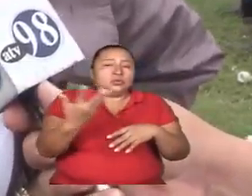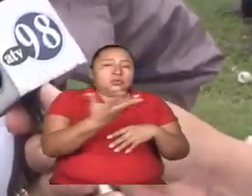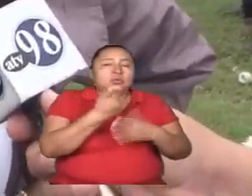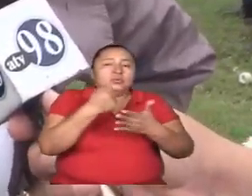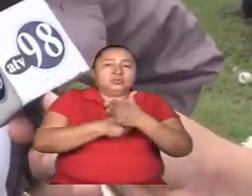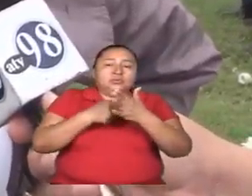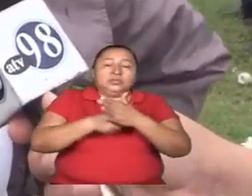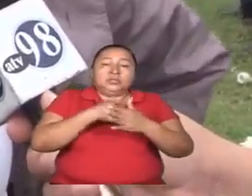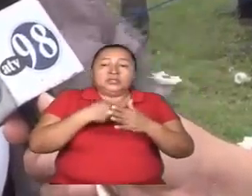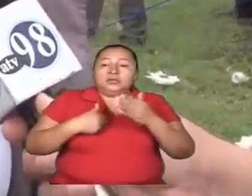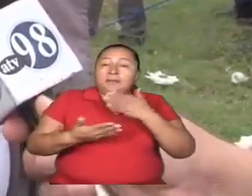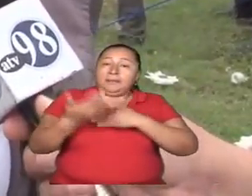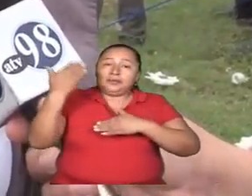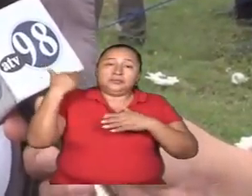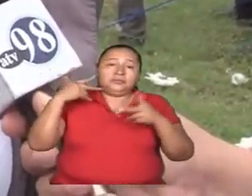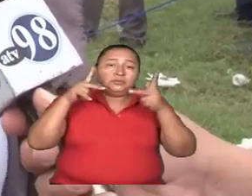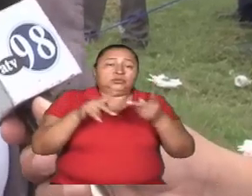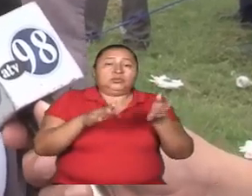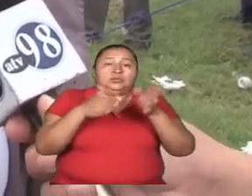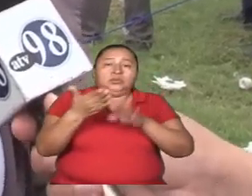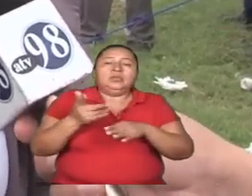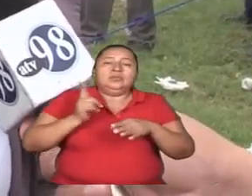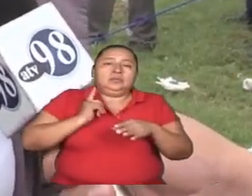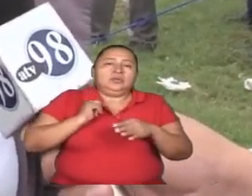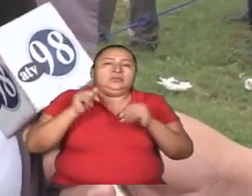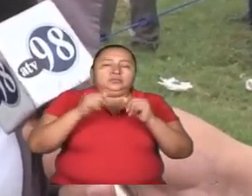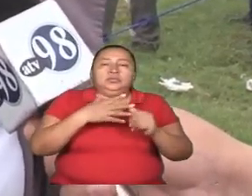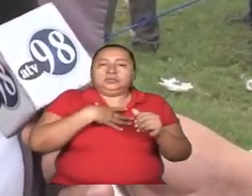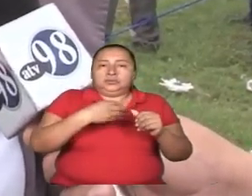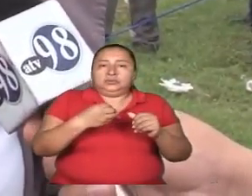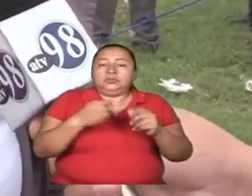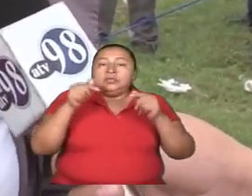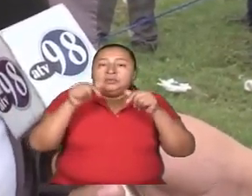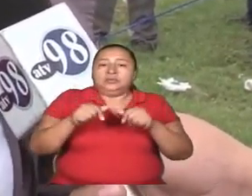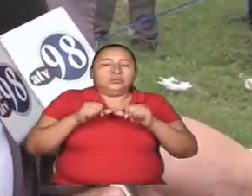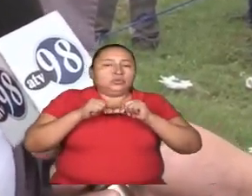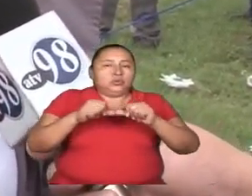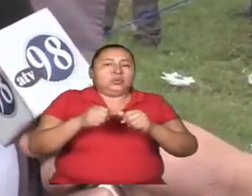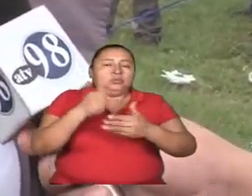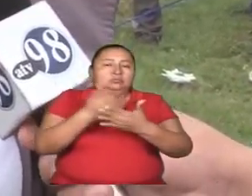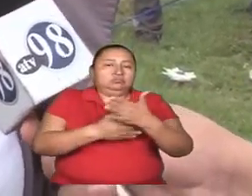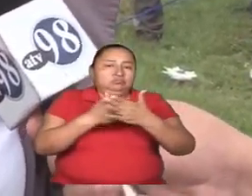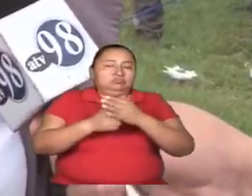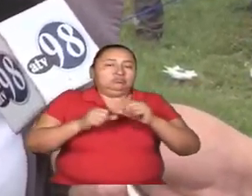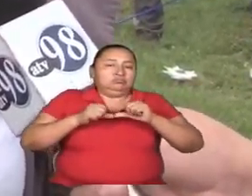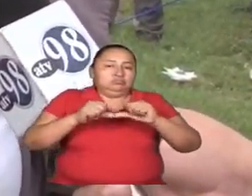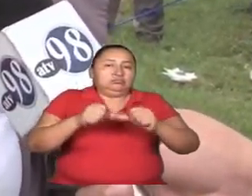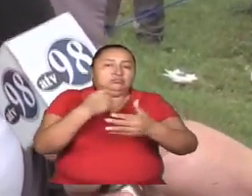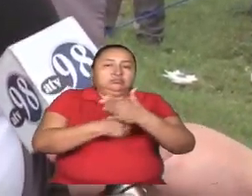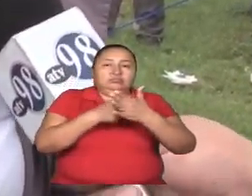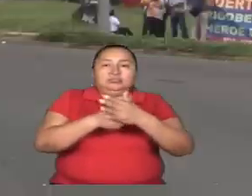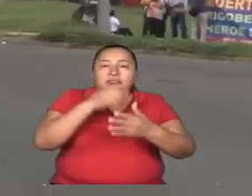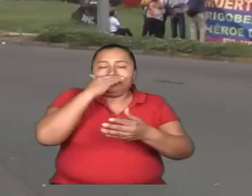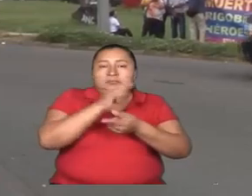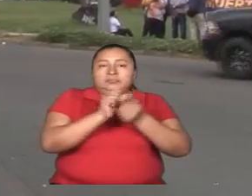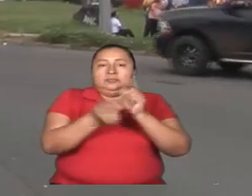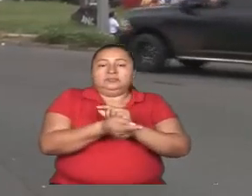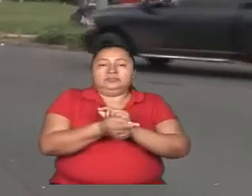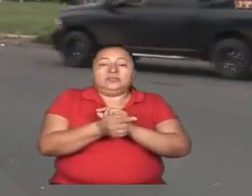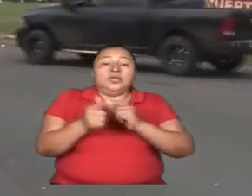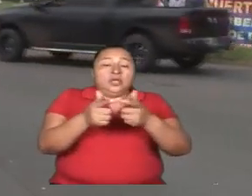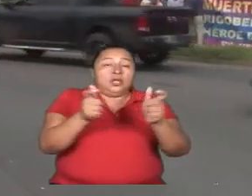que hicieron nuestros héroes y mártires tuvieron una razón. Seguir, continuar con la lucha revolucionaria. La